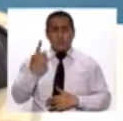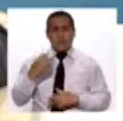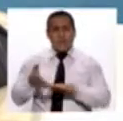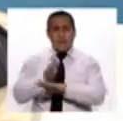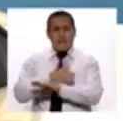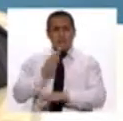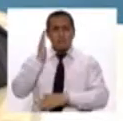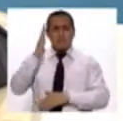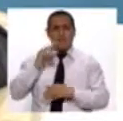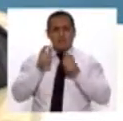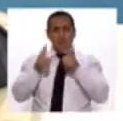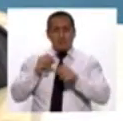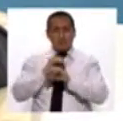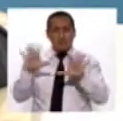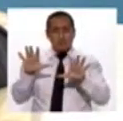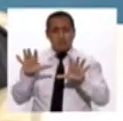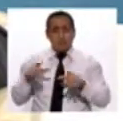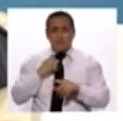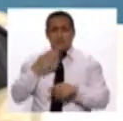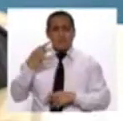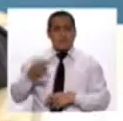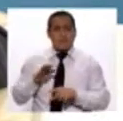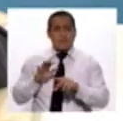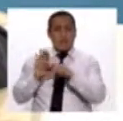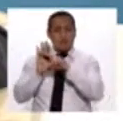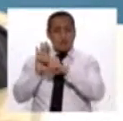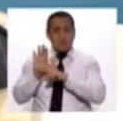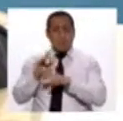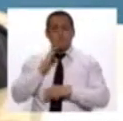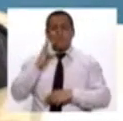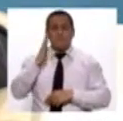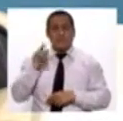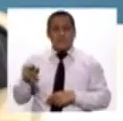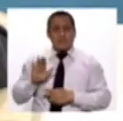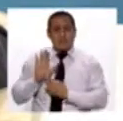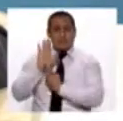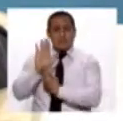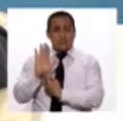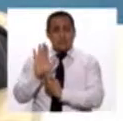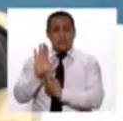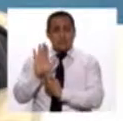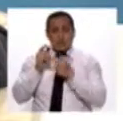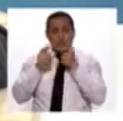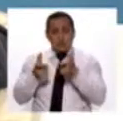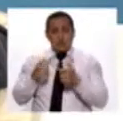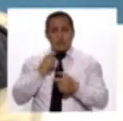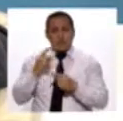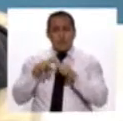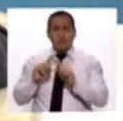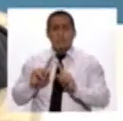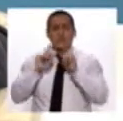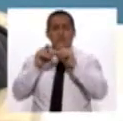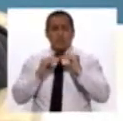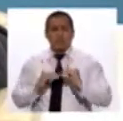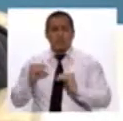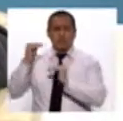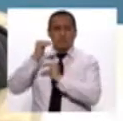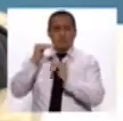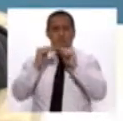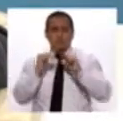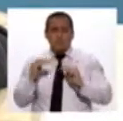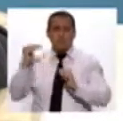instancia, aplica control difuso, efectivamente la normatividad prevé que esa aplicación de control difuso llegue a una consulta a los entes superiores que